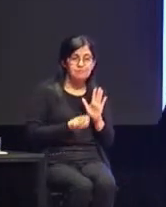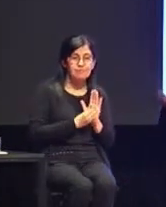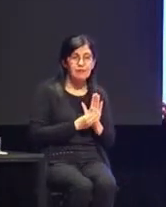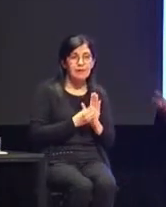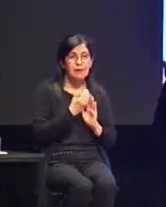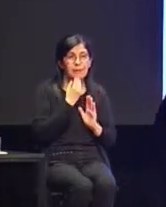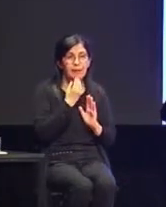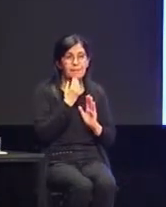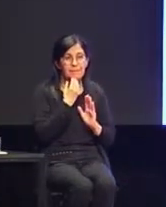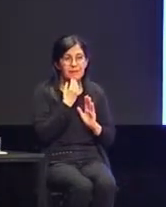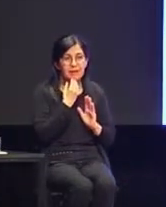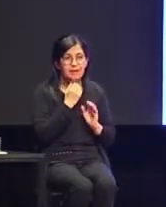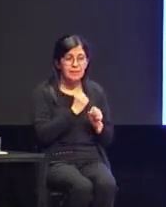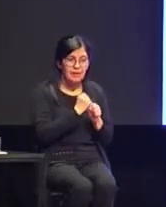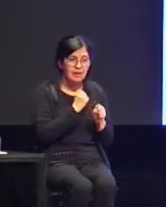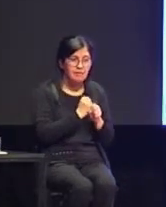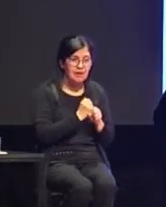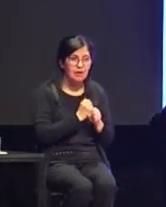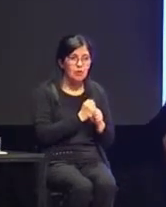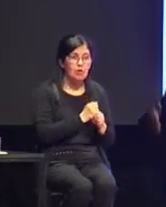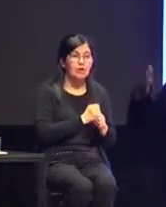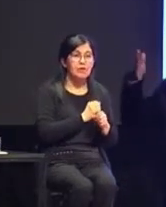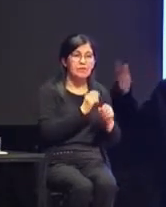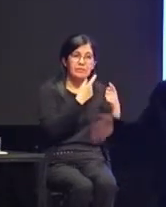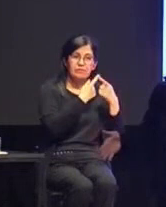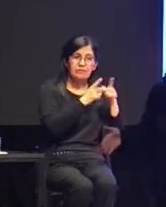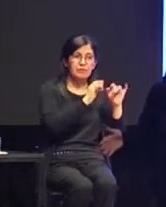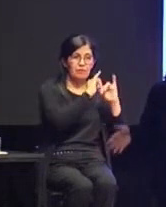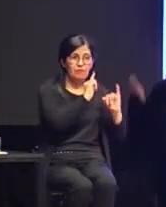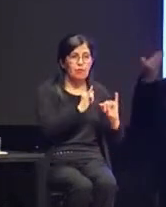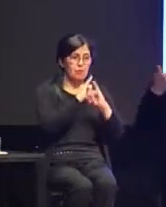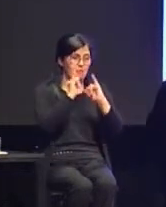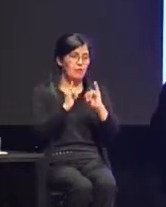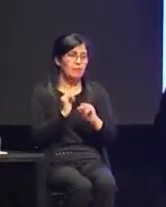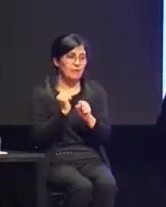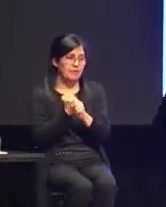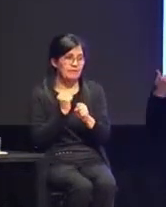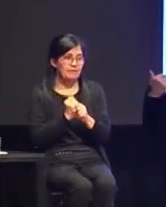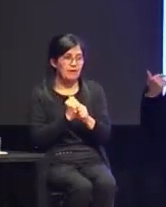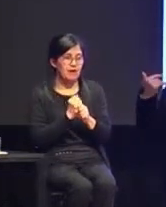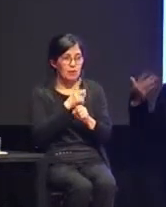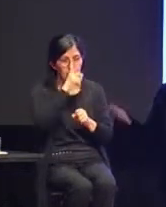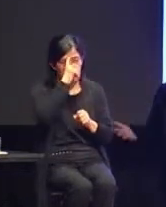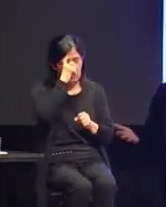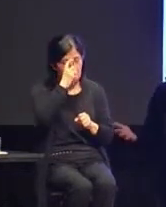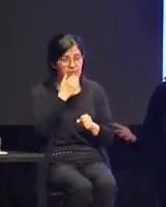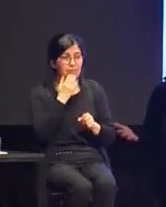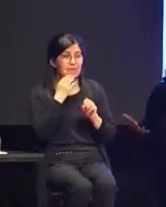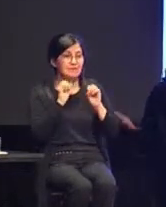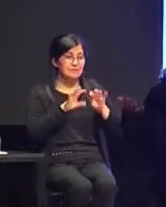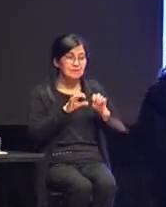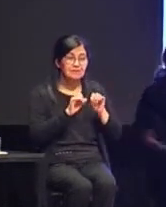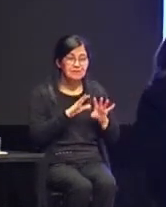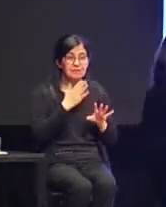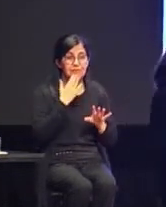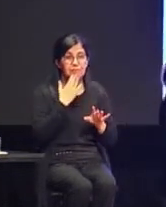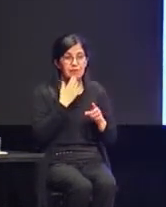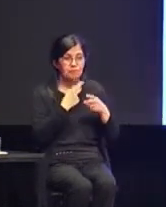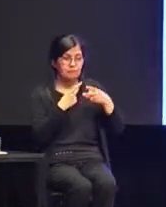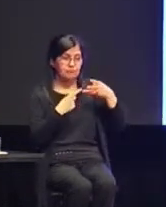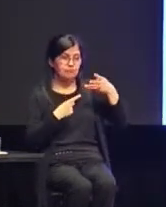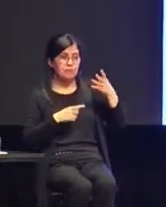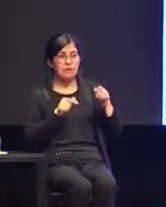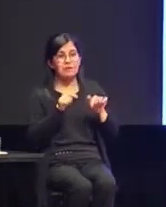tener intervenciones a nivel primario, secundario, etcétera, capacitación, etcétera, cosa que